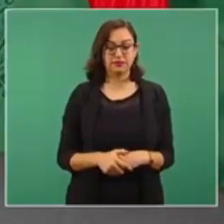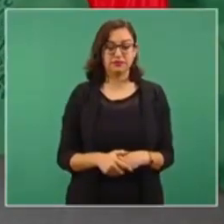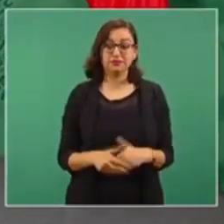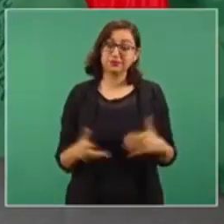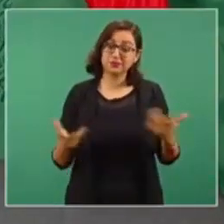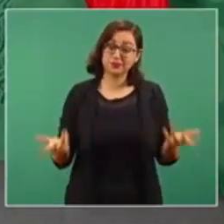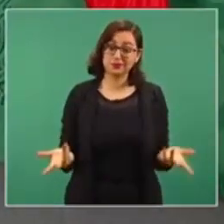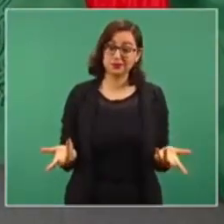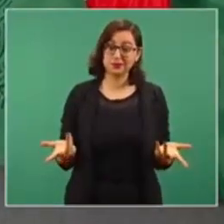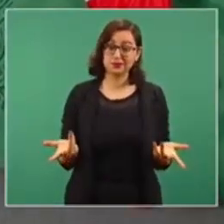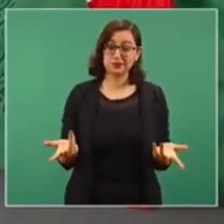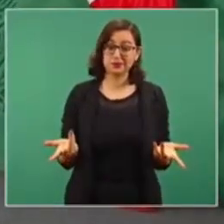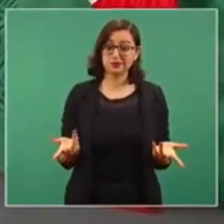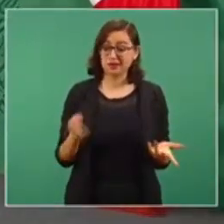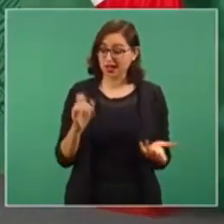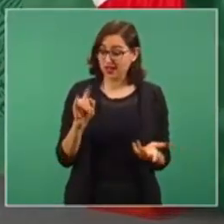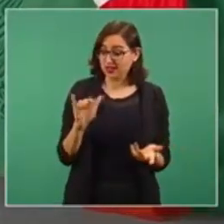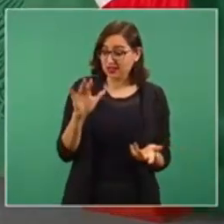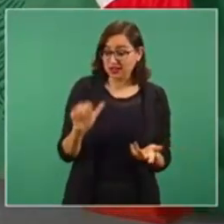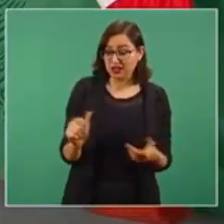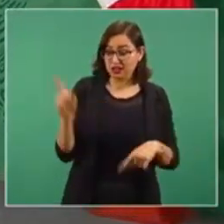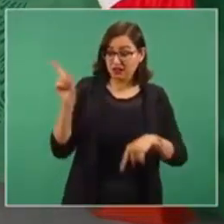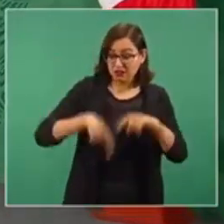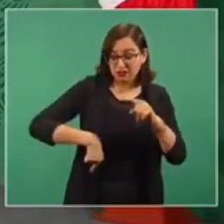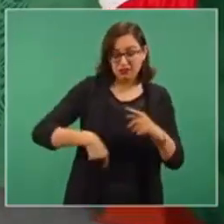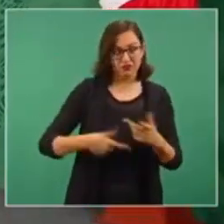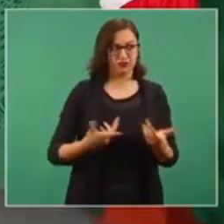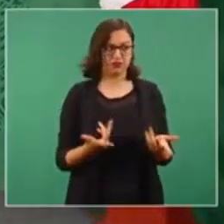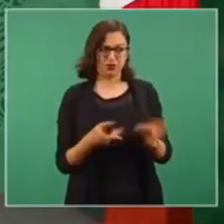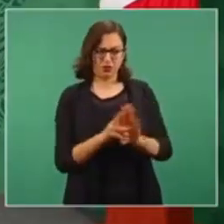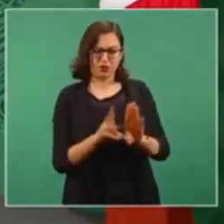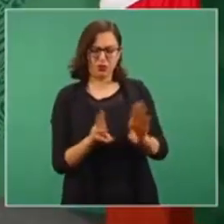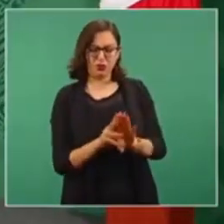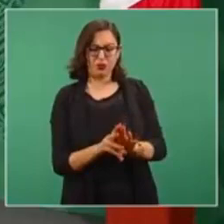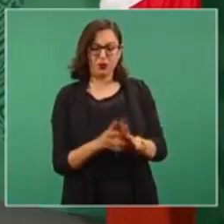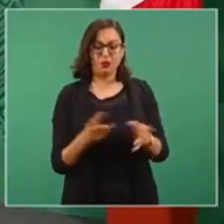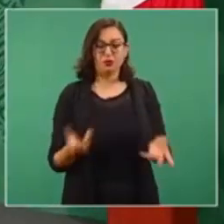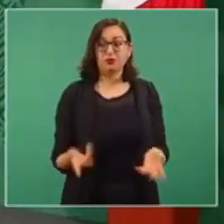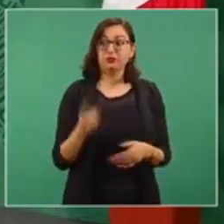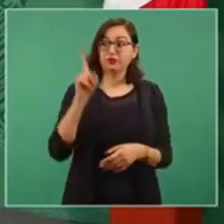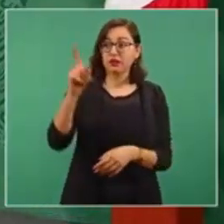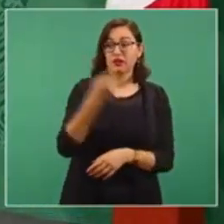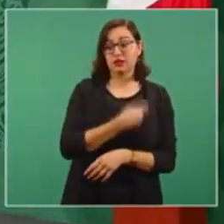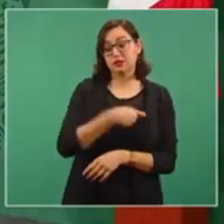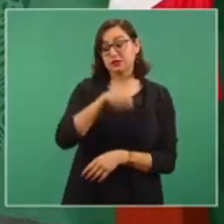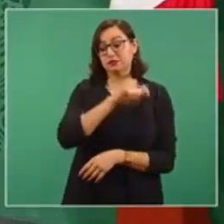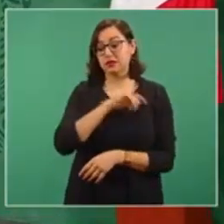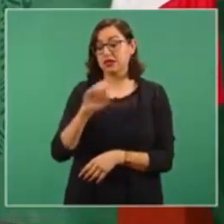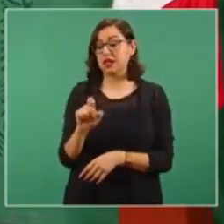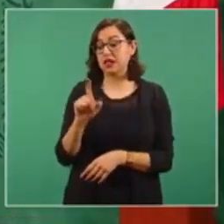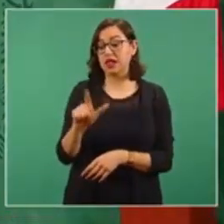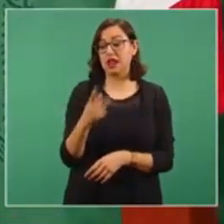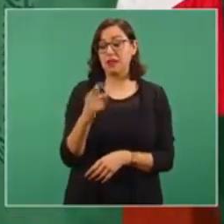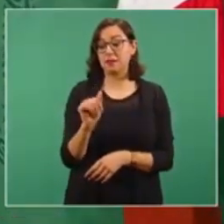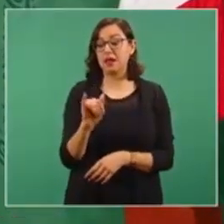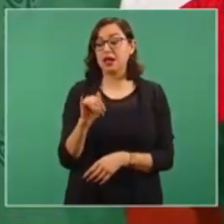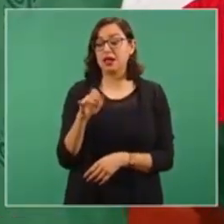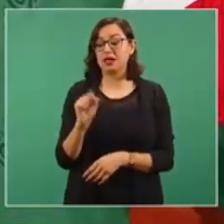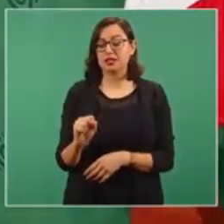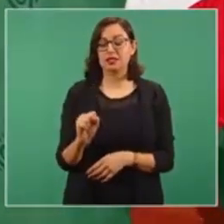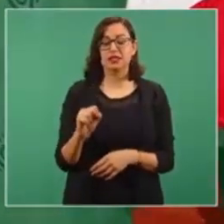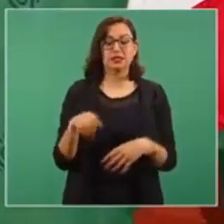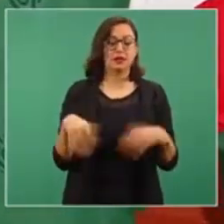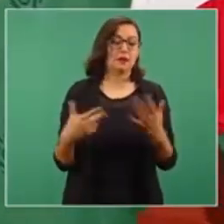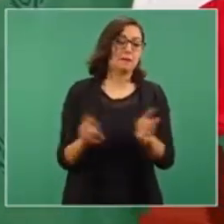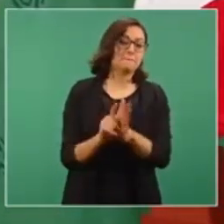se tiene que cuestionar. Y ya ni hablemos del país, de España, es un boletín de